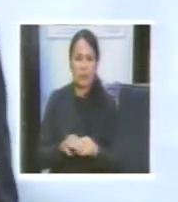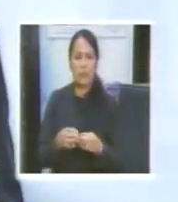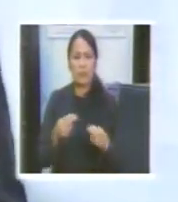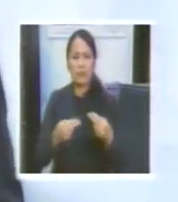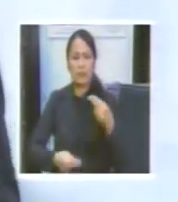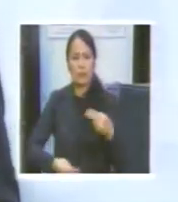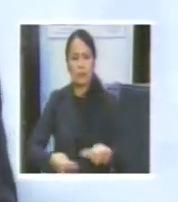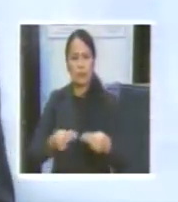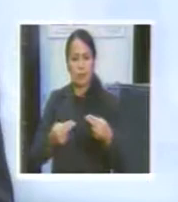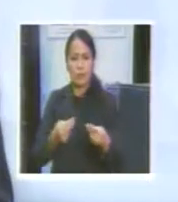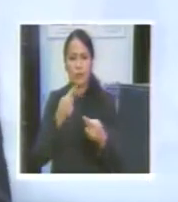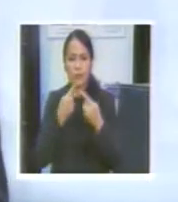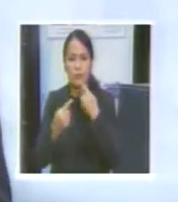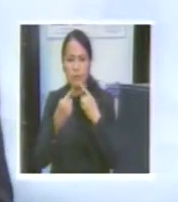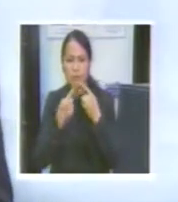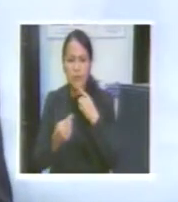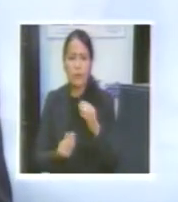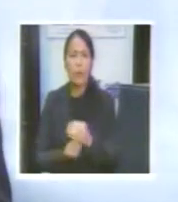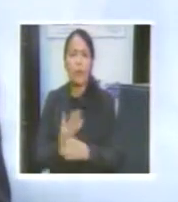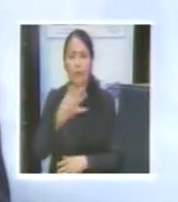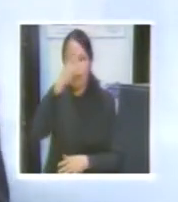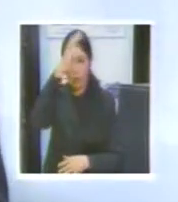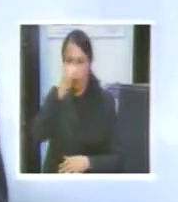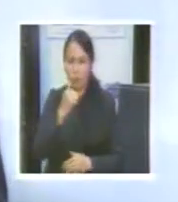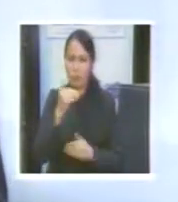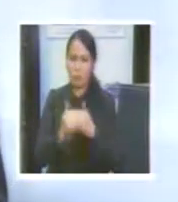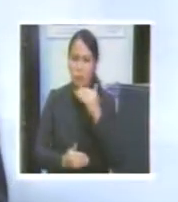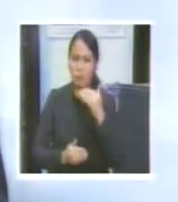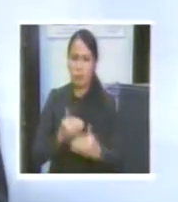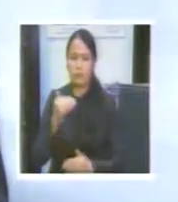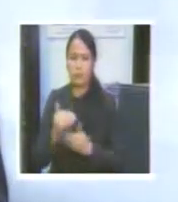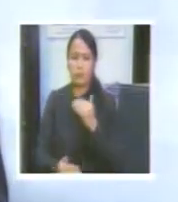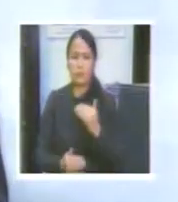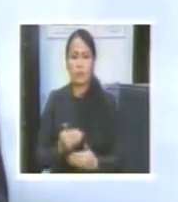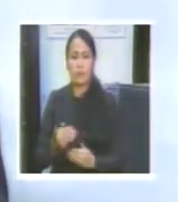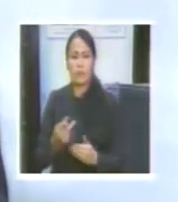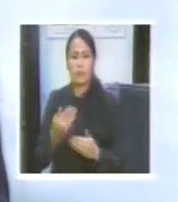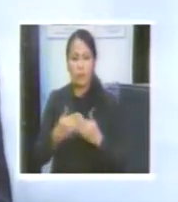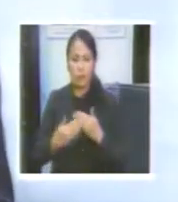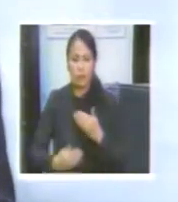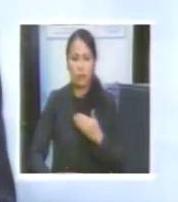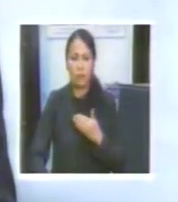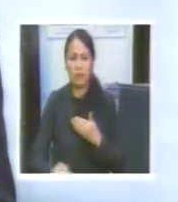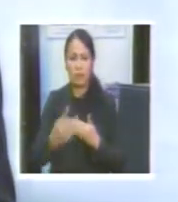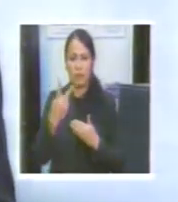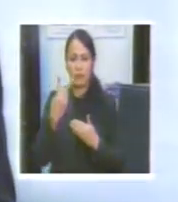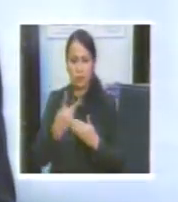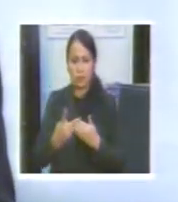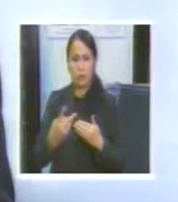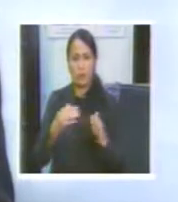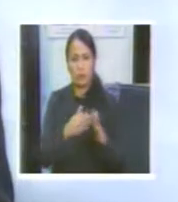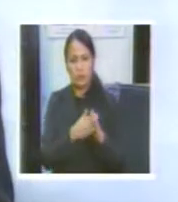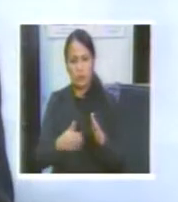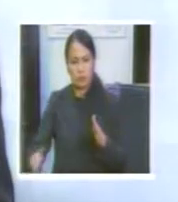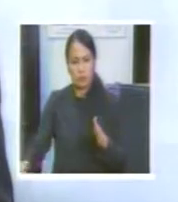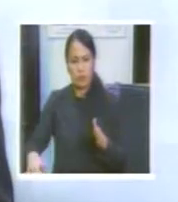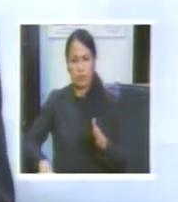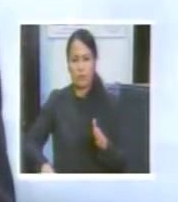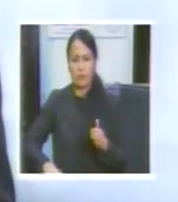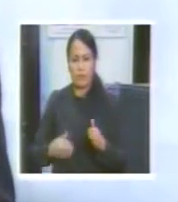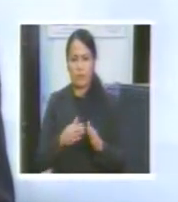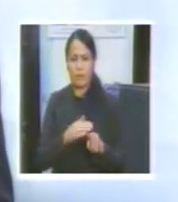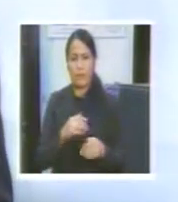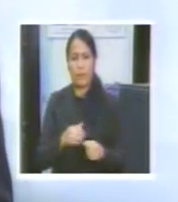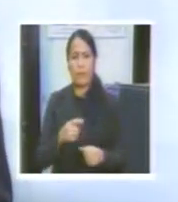para realizar el nuevo acuerdo avanzaron notablemente después de dos experiencias electorales de México. La